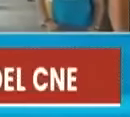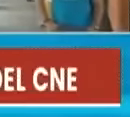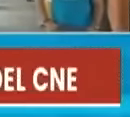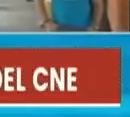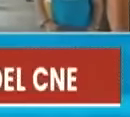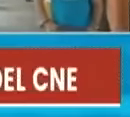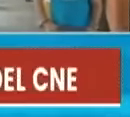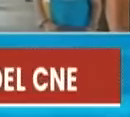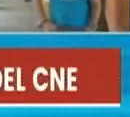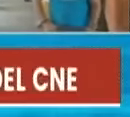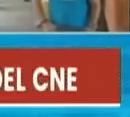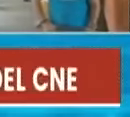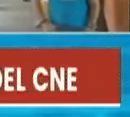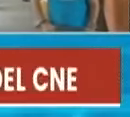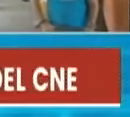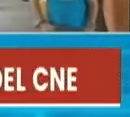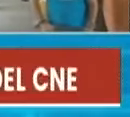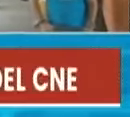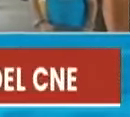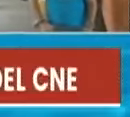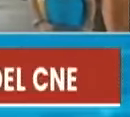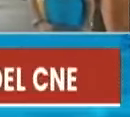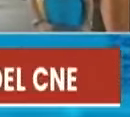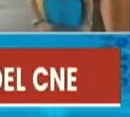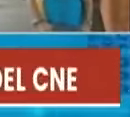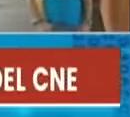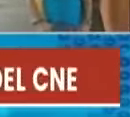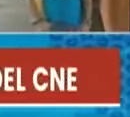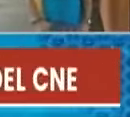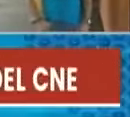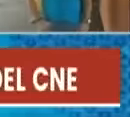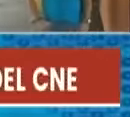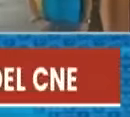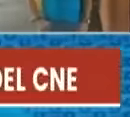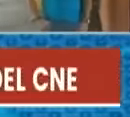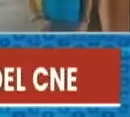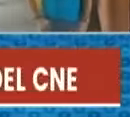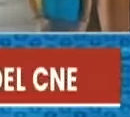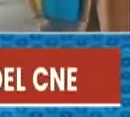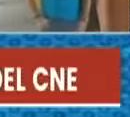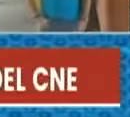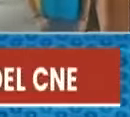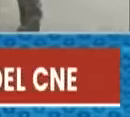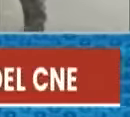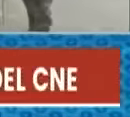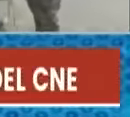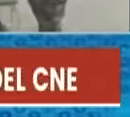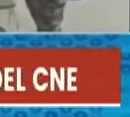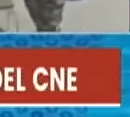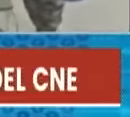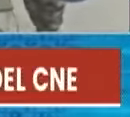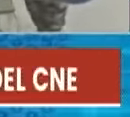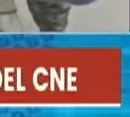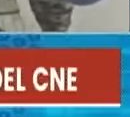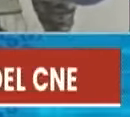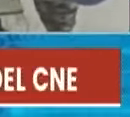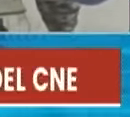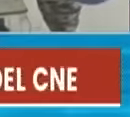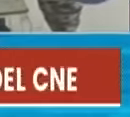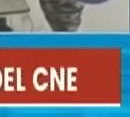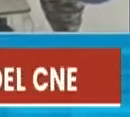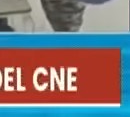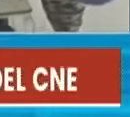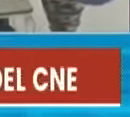de participar en el simulacro electoral, lo que originó prorrogar por parte de